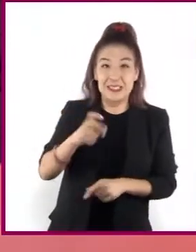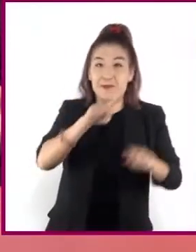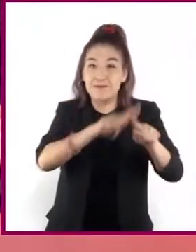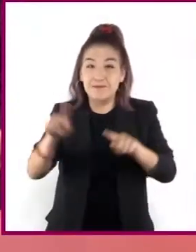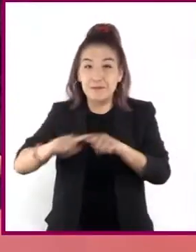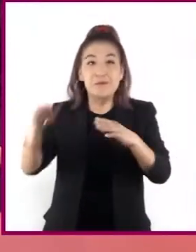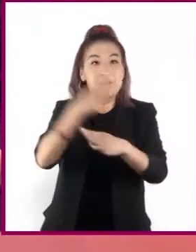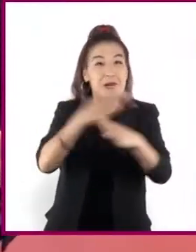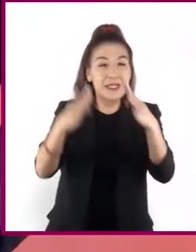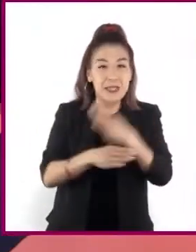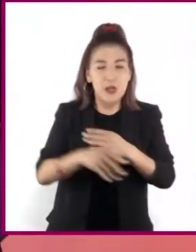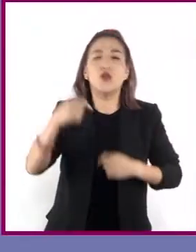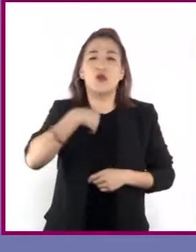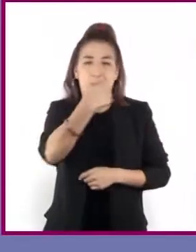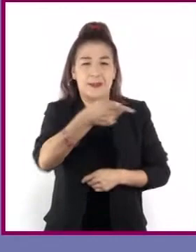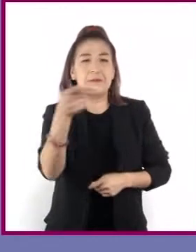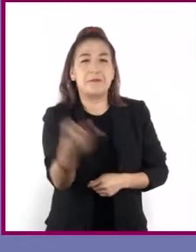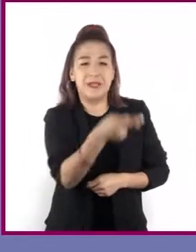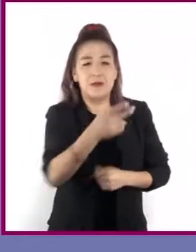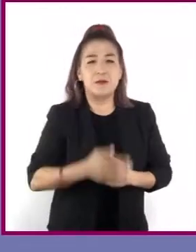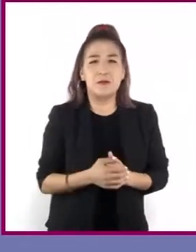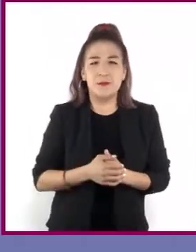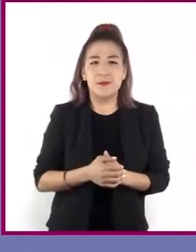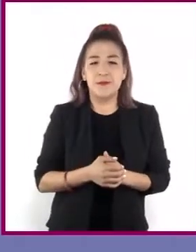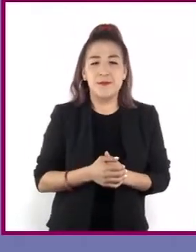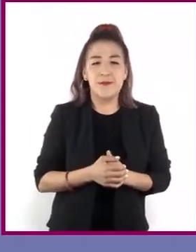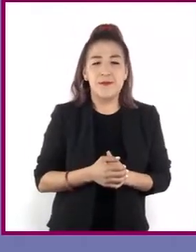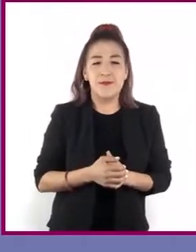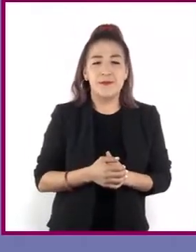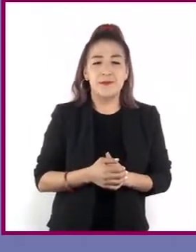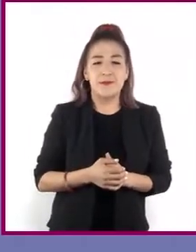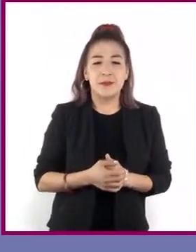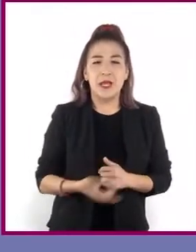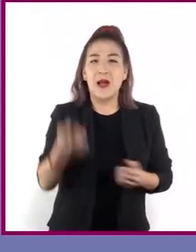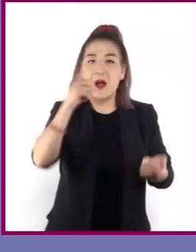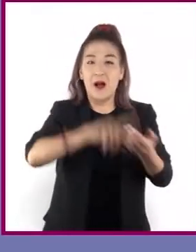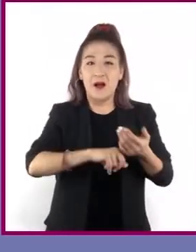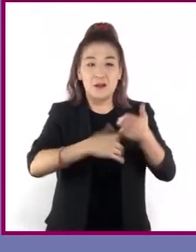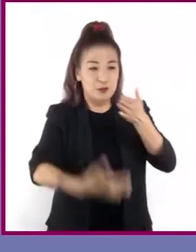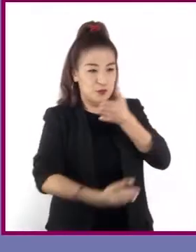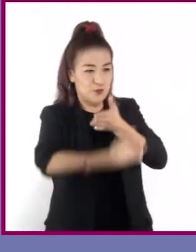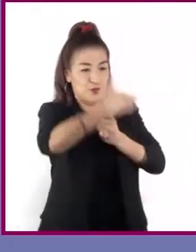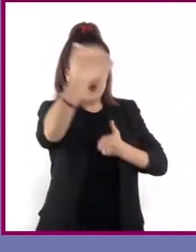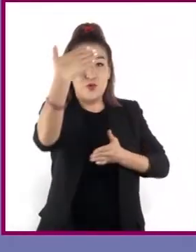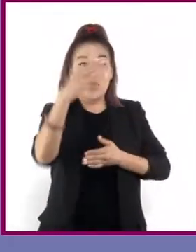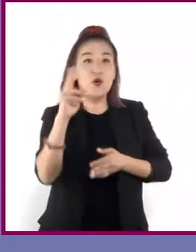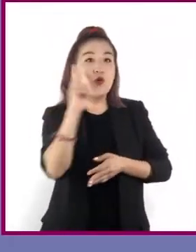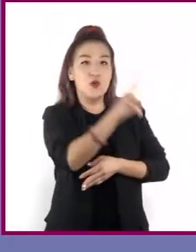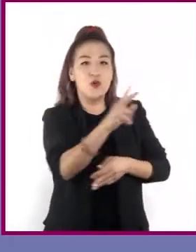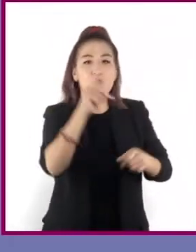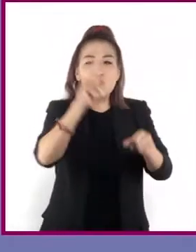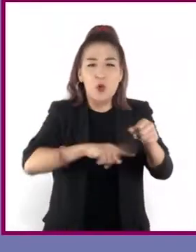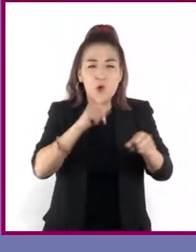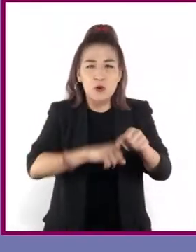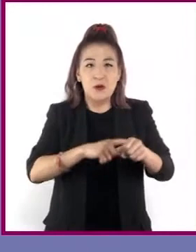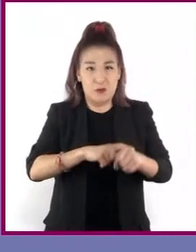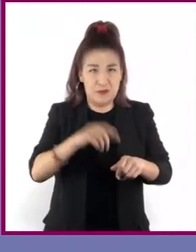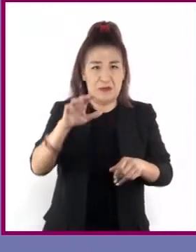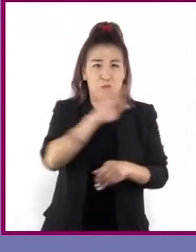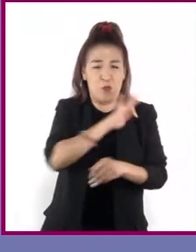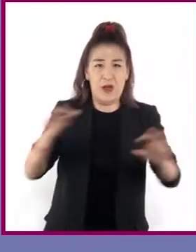elementos, te preguntaría, ¿te parece que el fondo de la imagen sirve para resaltar la figura que se